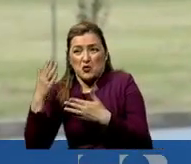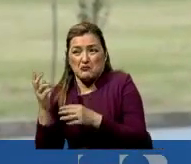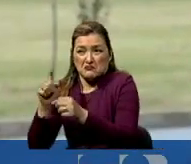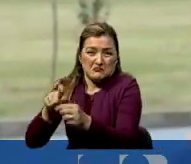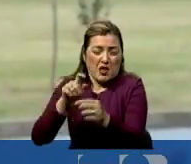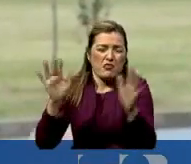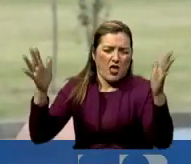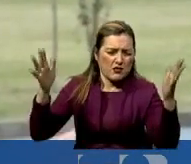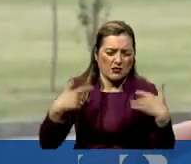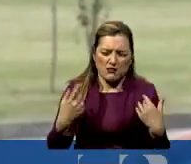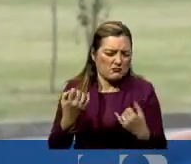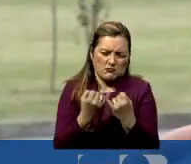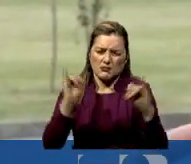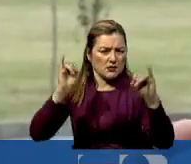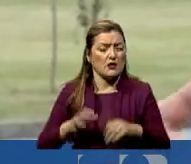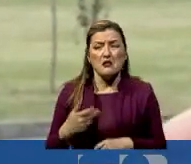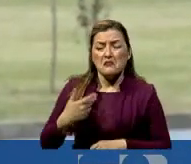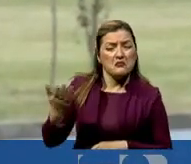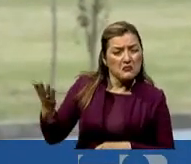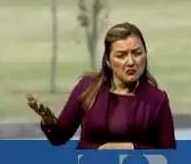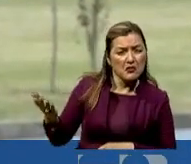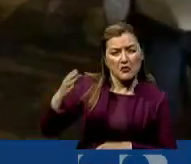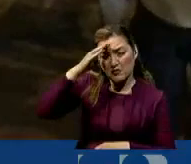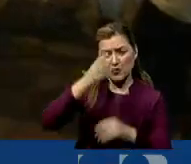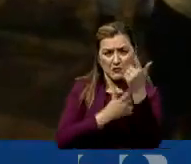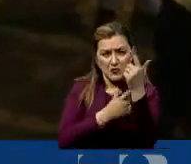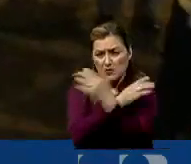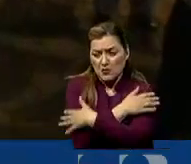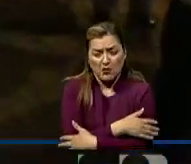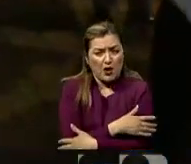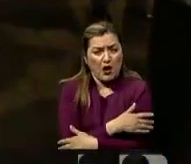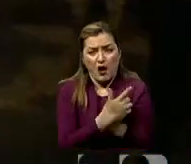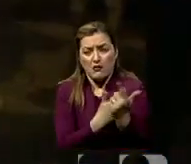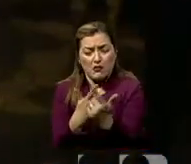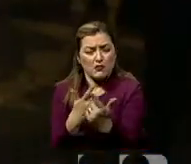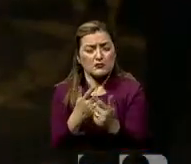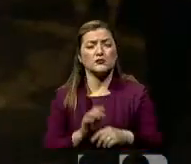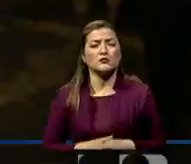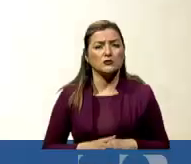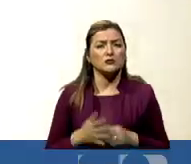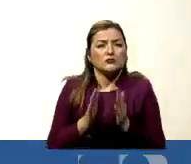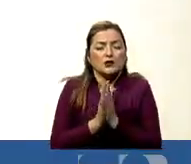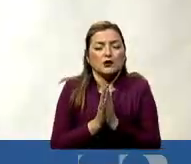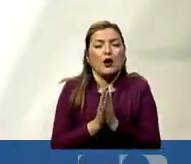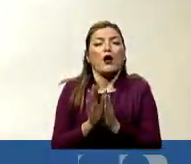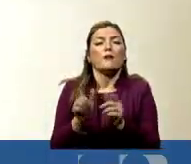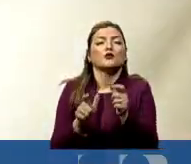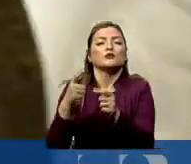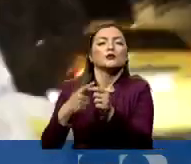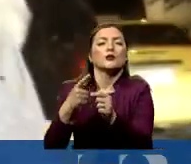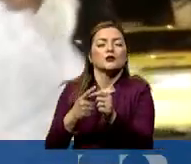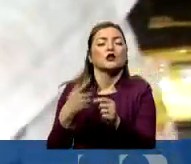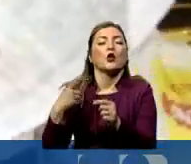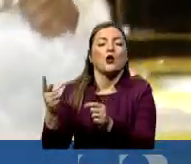entiendo yo de que los ultras pueden salir a hacer un cacheo de armas piden a los quiteños que asistan en familia con camisetas blancas como